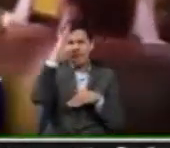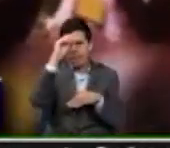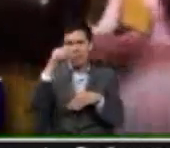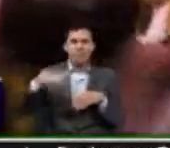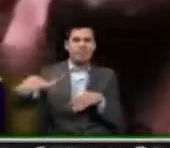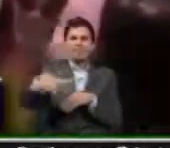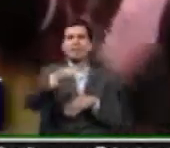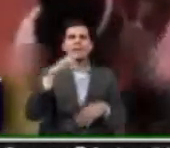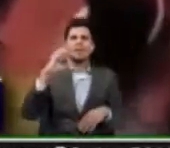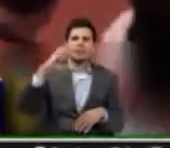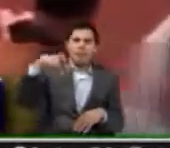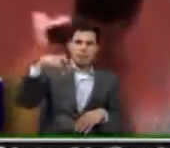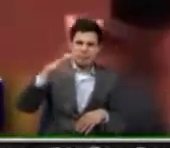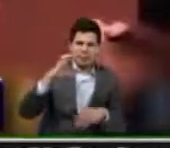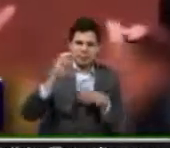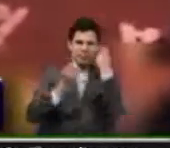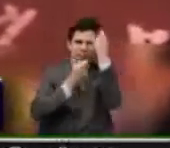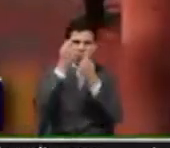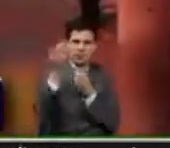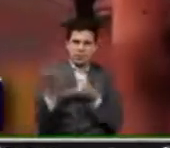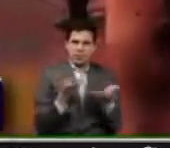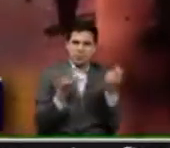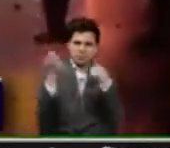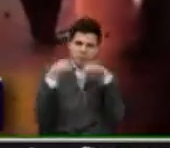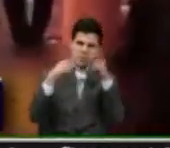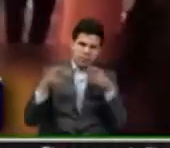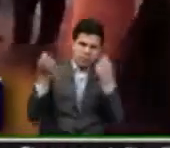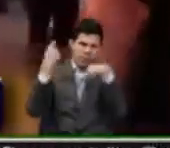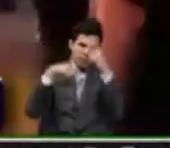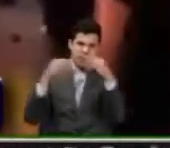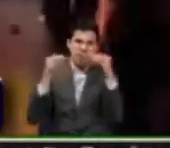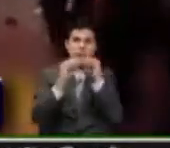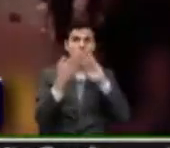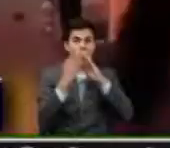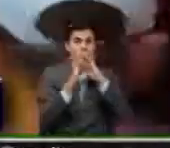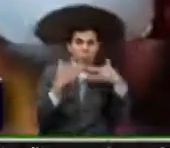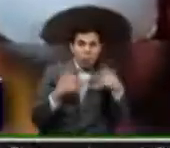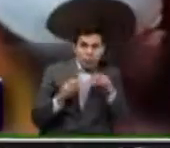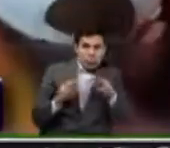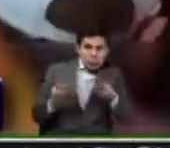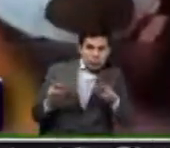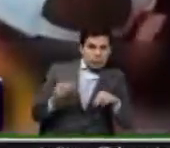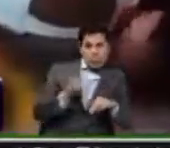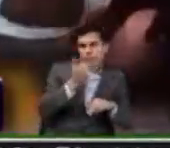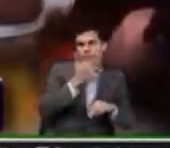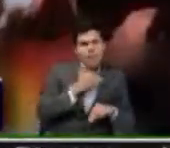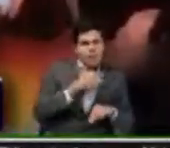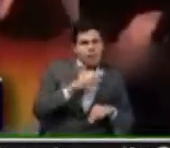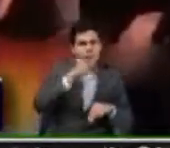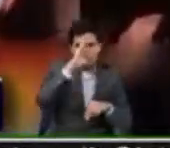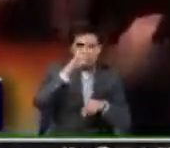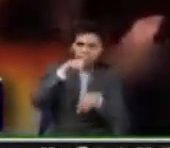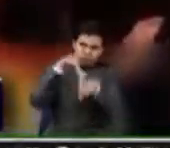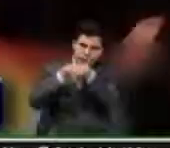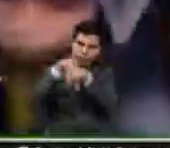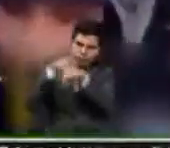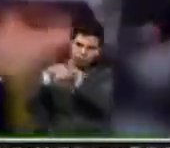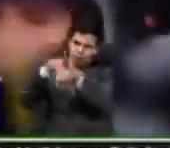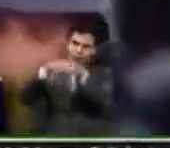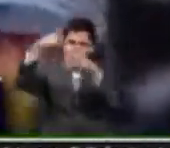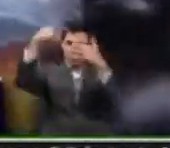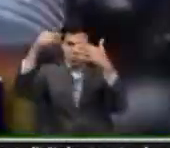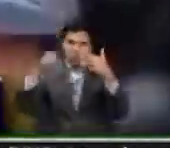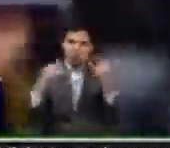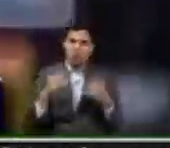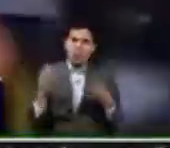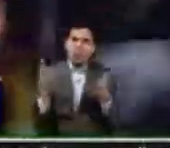sector comercial, en donde no solo vendedores, sino también comunidad en general, rechaza la manera en cómo se han venido registrando